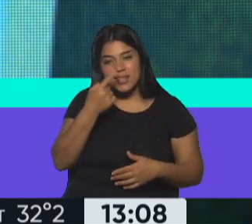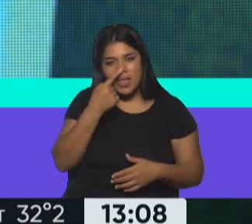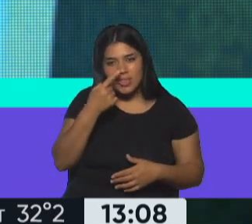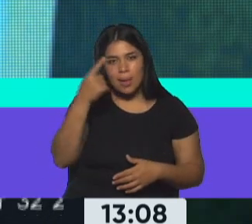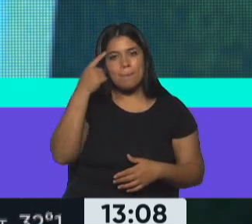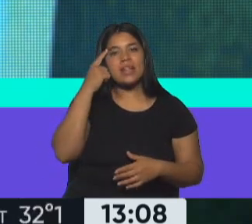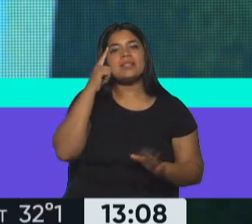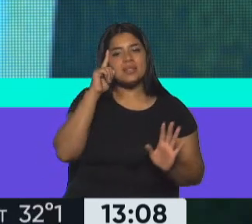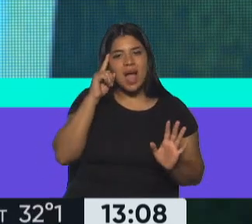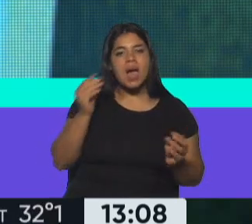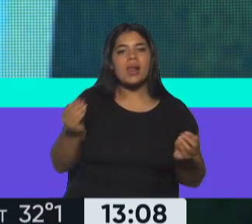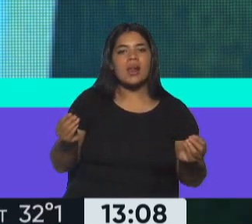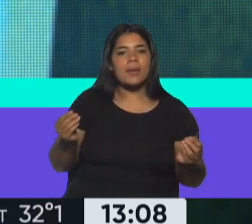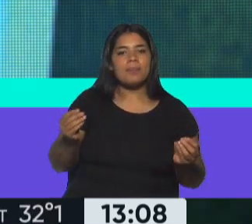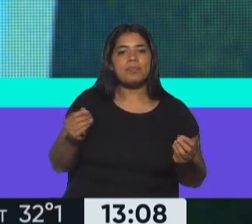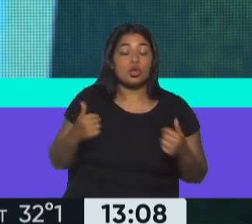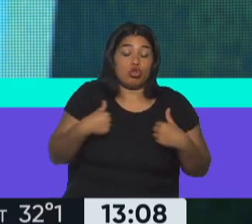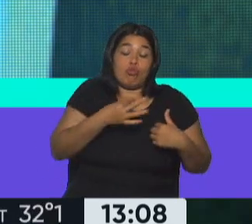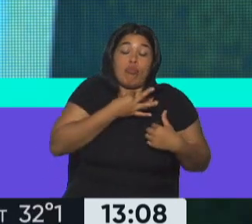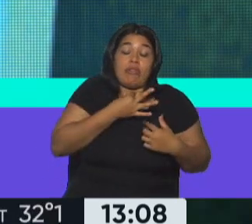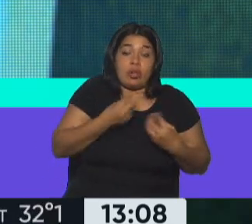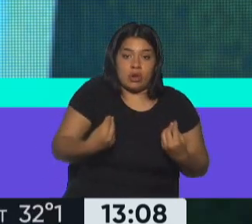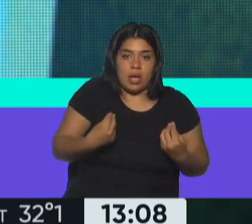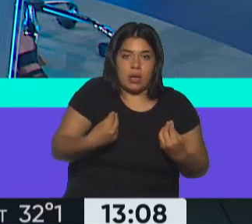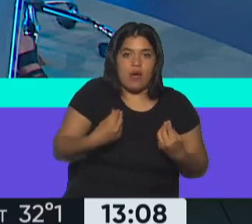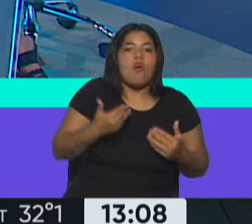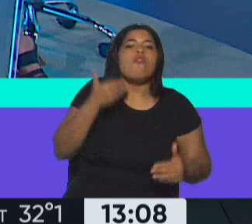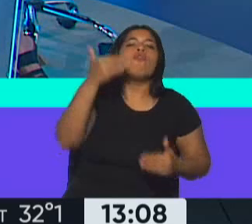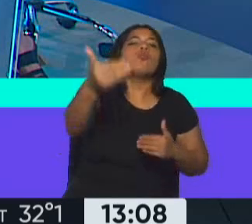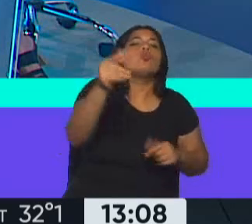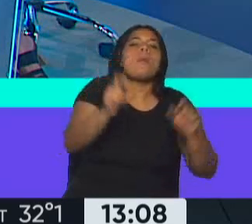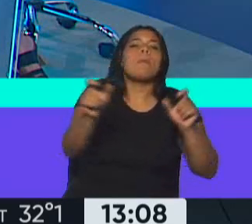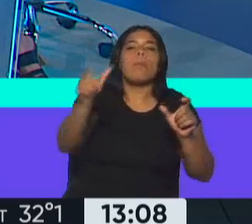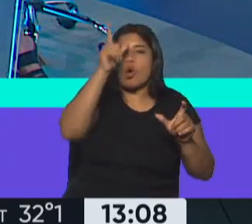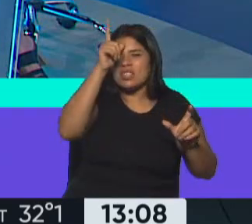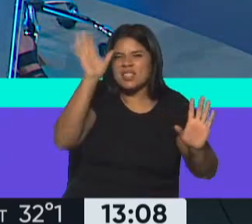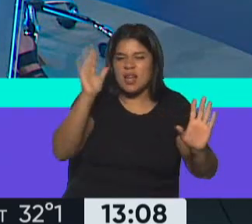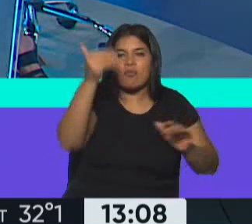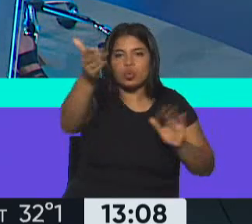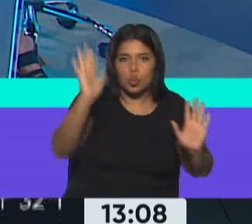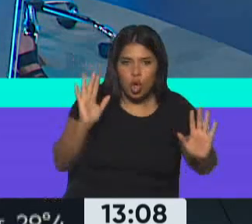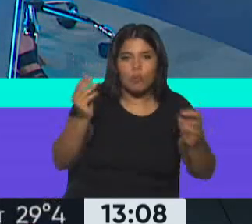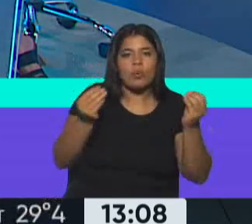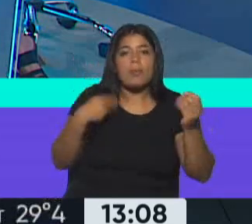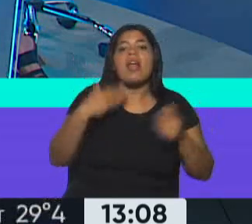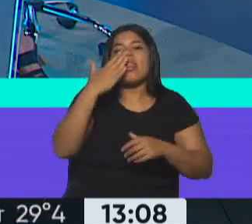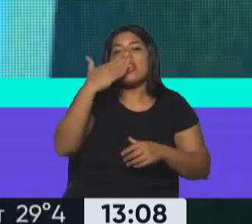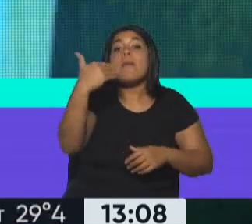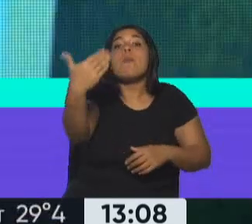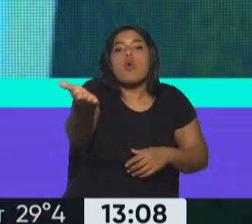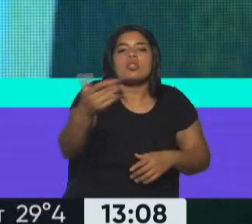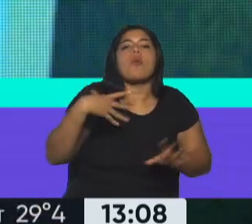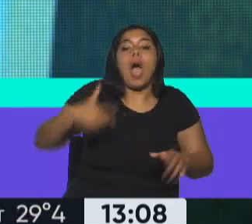sobre todo y yo prefiero a los futuros policías a los que les van a entregar después el arma